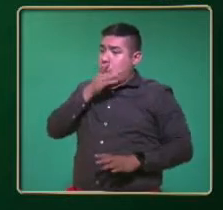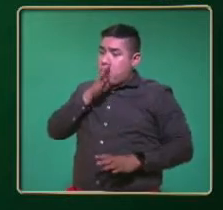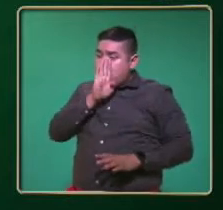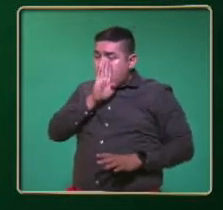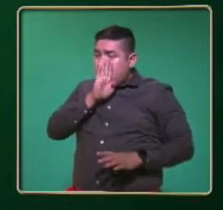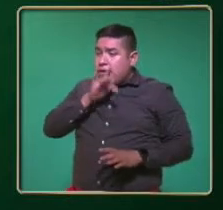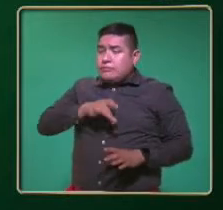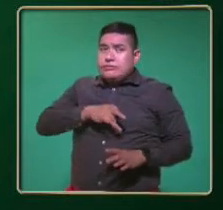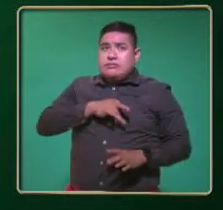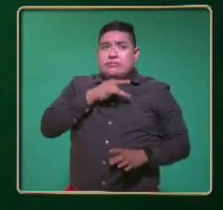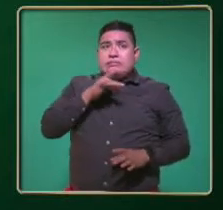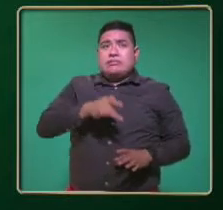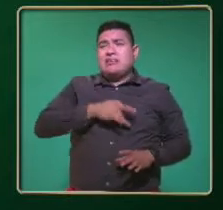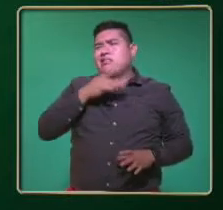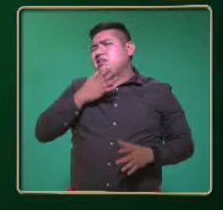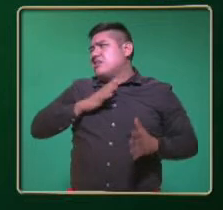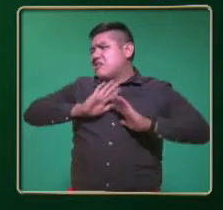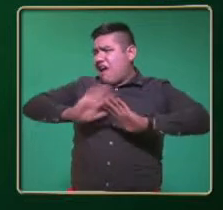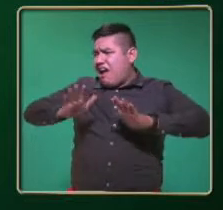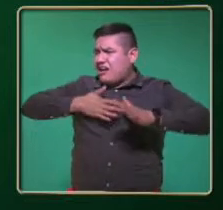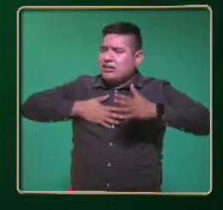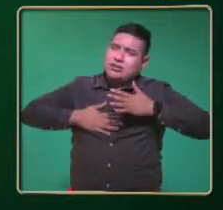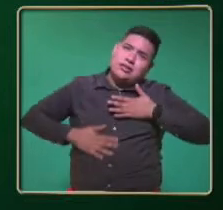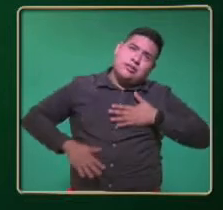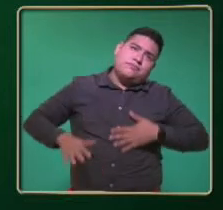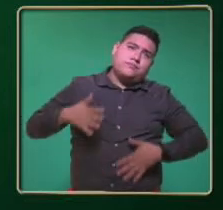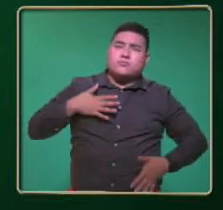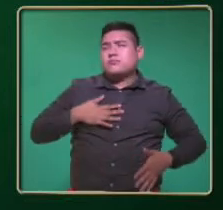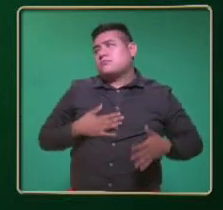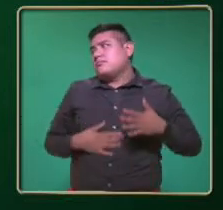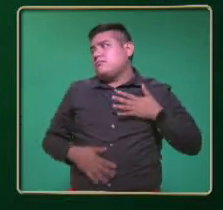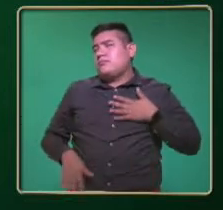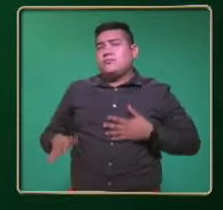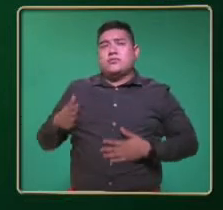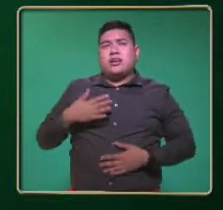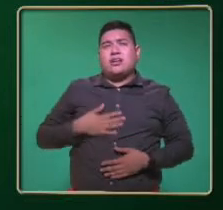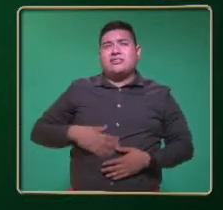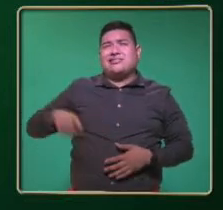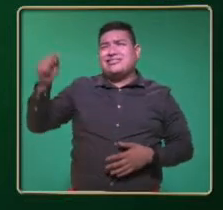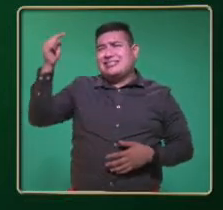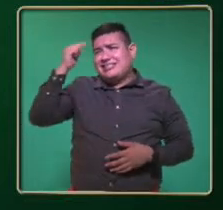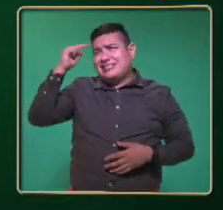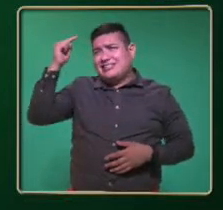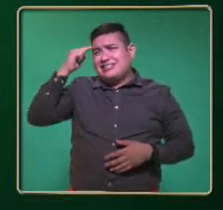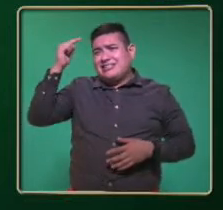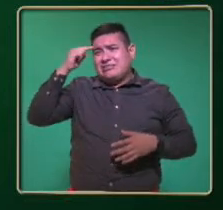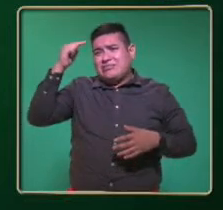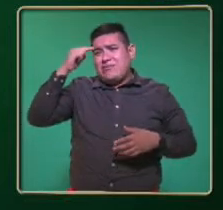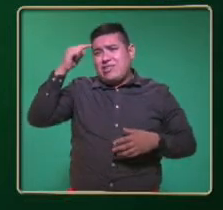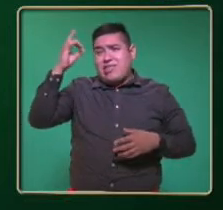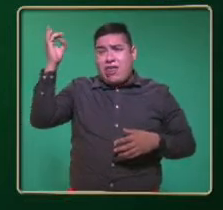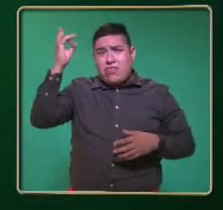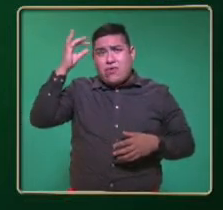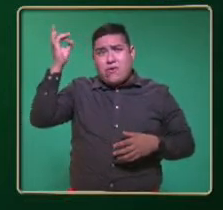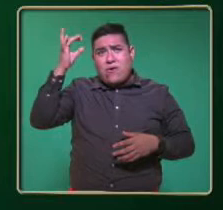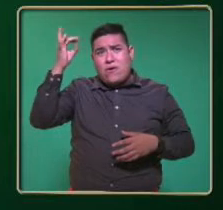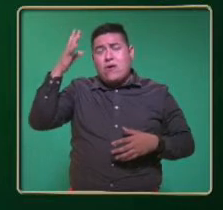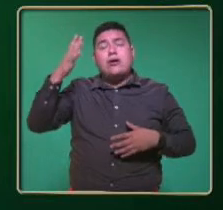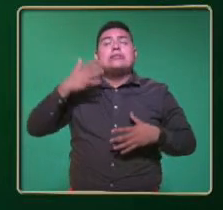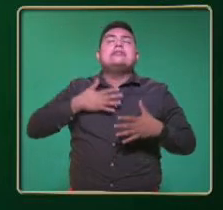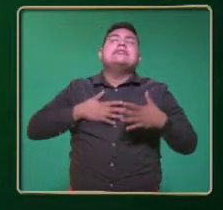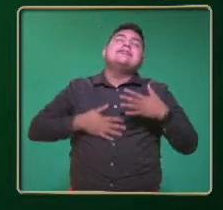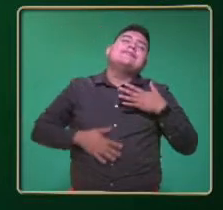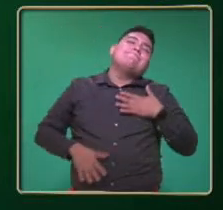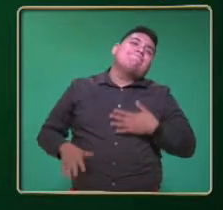se sienten agotados a nivel físico y a nivel mental, manifestando ese desánimo.